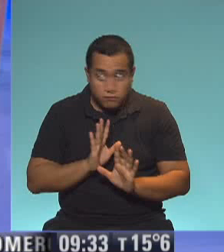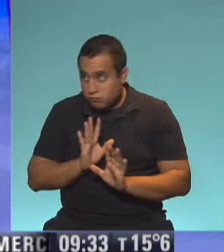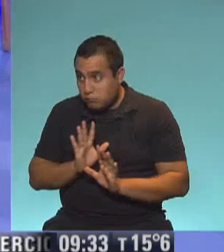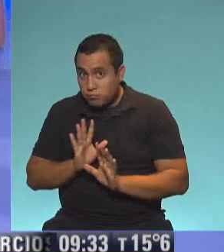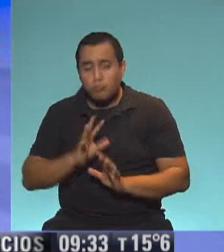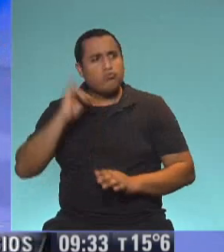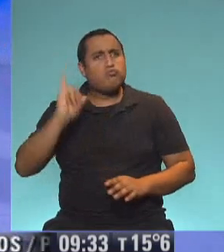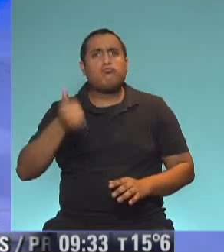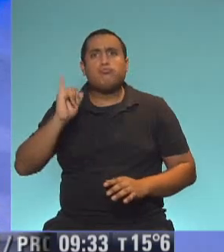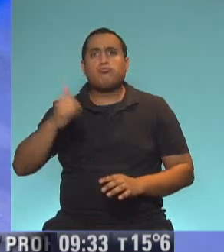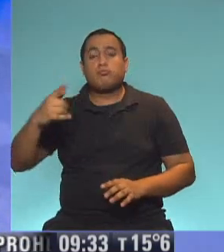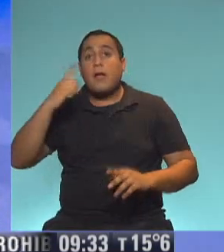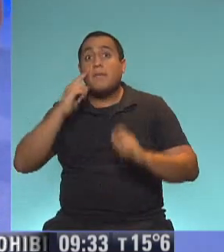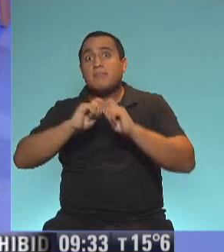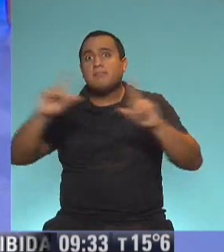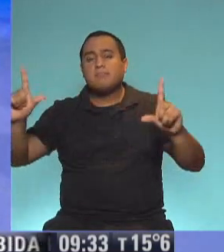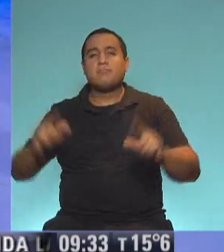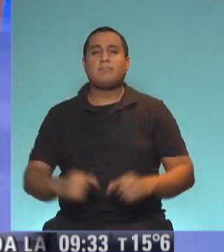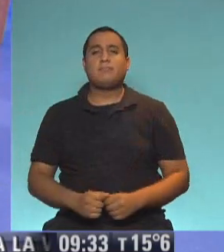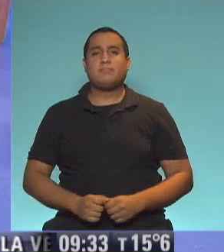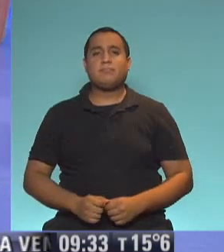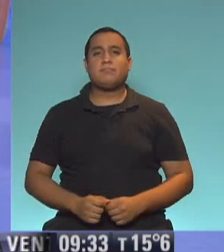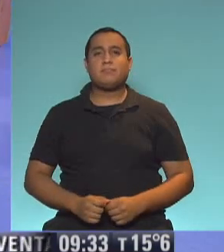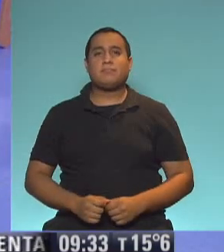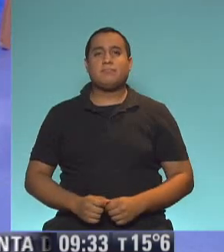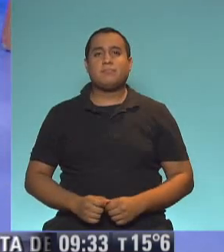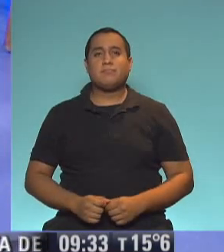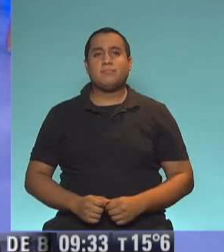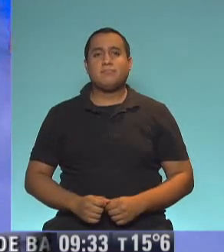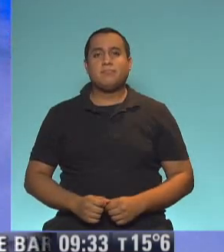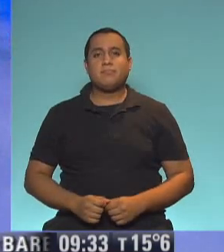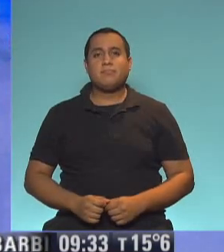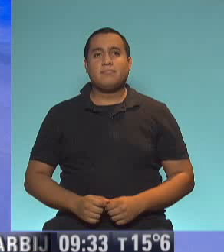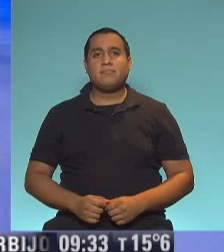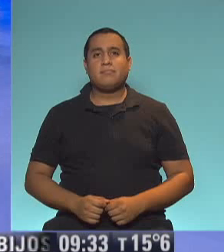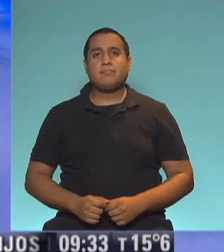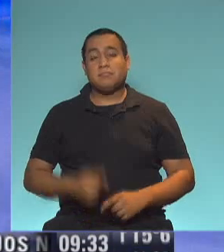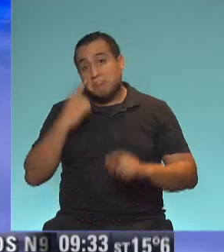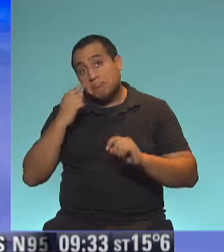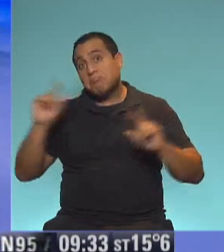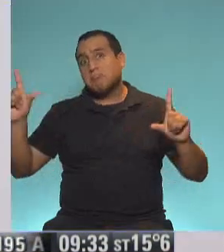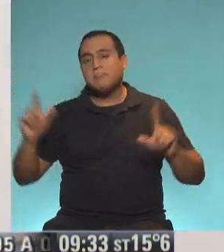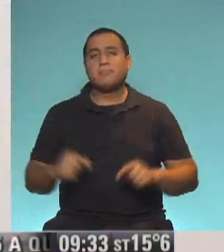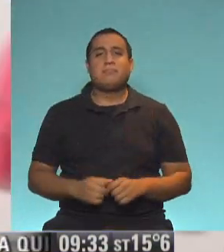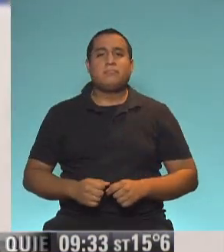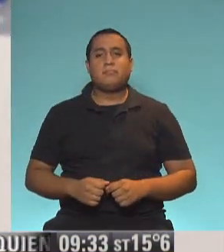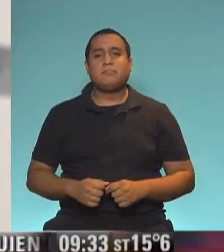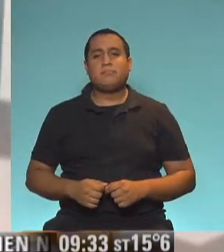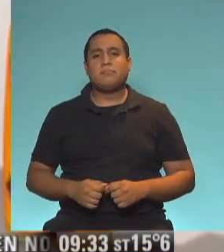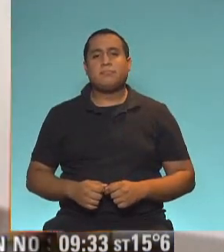bien. Perfecto. Nos encanta. Presente el tape, a ver. Muy bien. Mi familia. Hey, a ver.